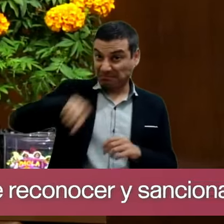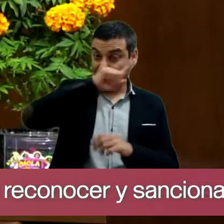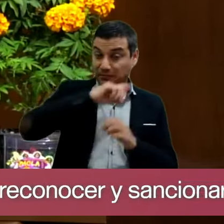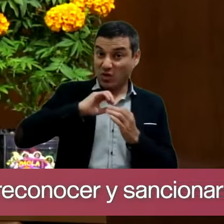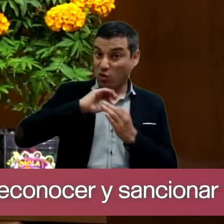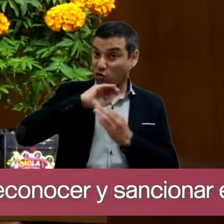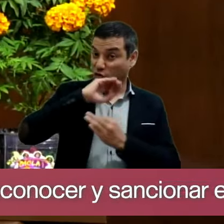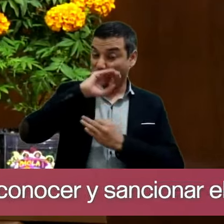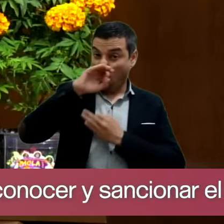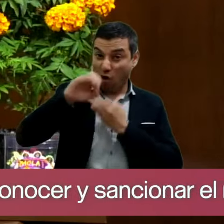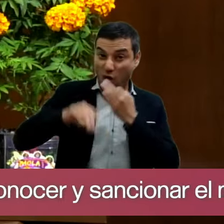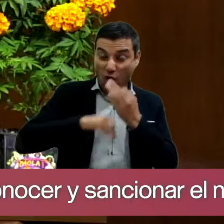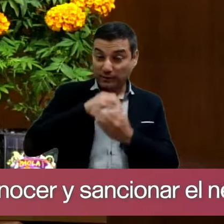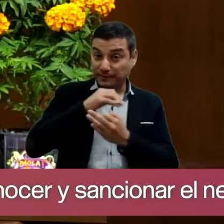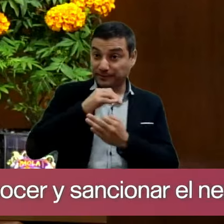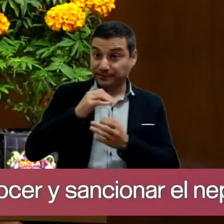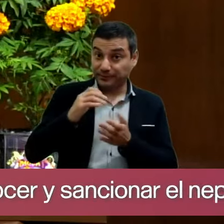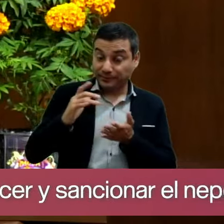todos ustedes